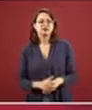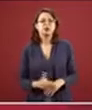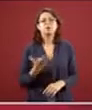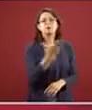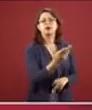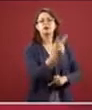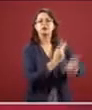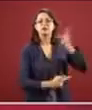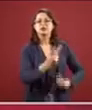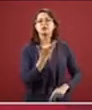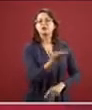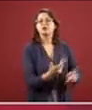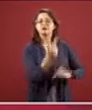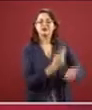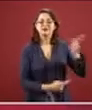¿Qué no endeudaron?